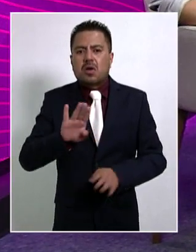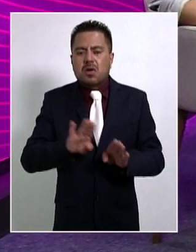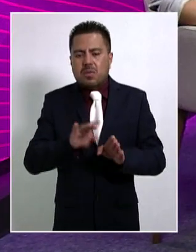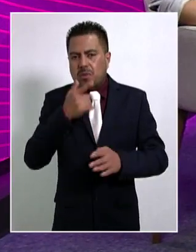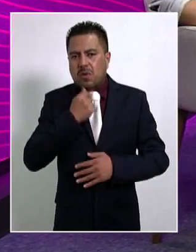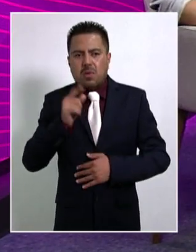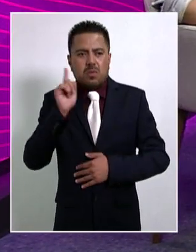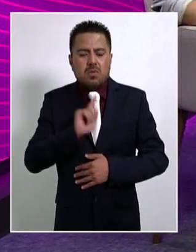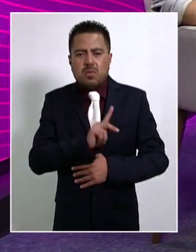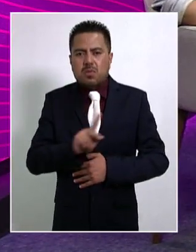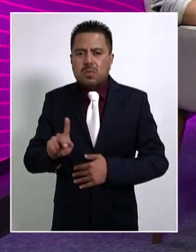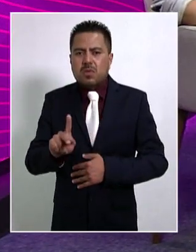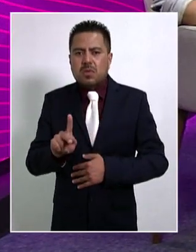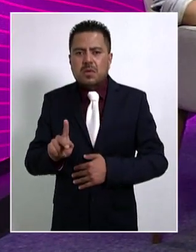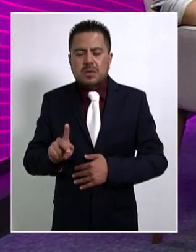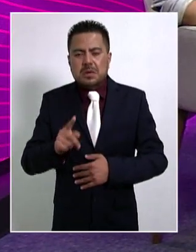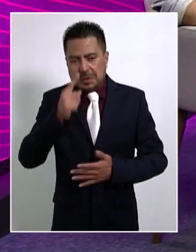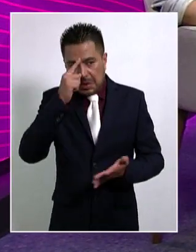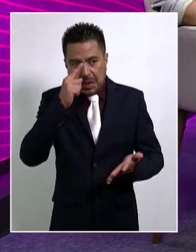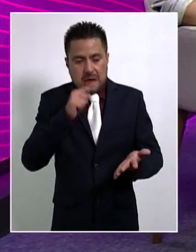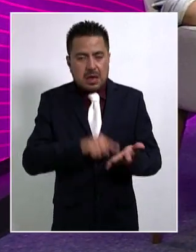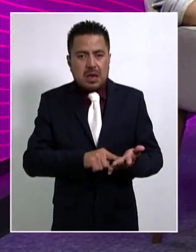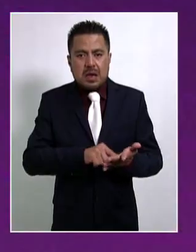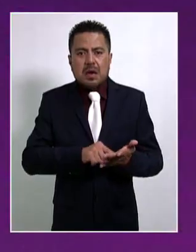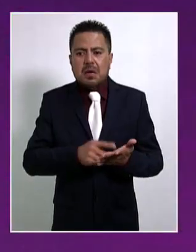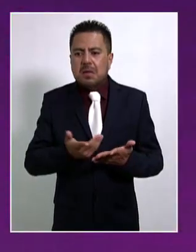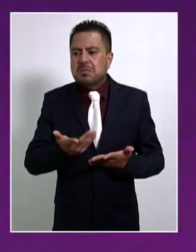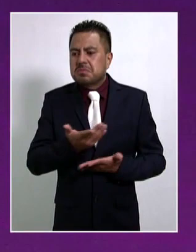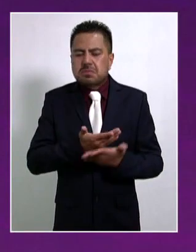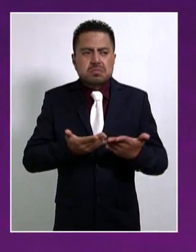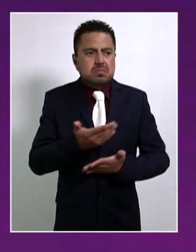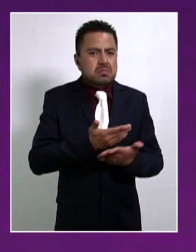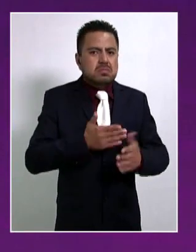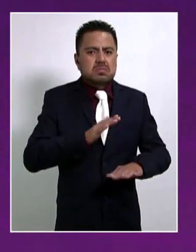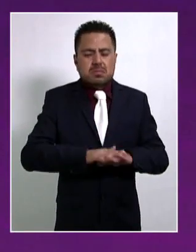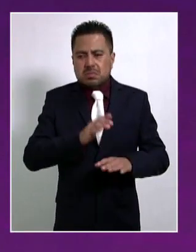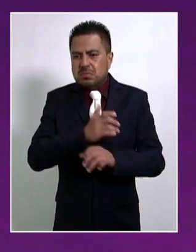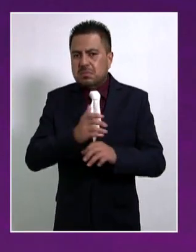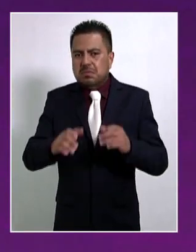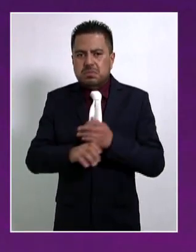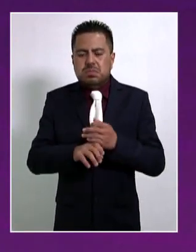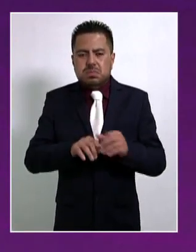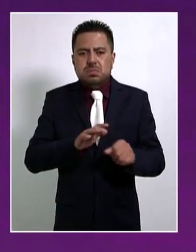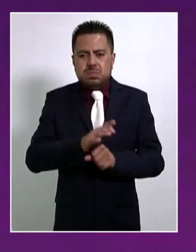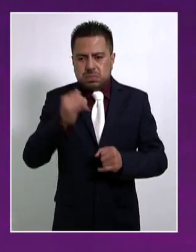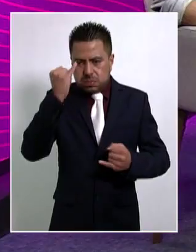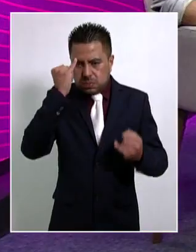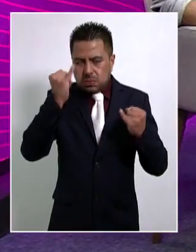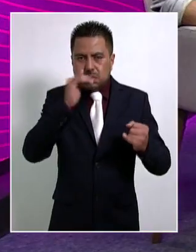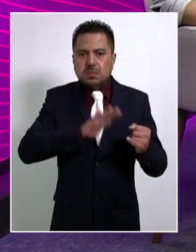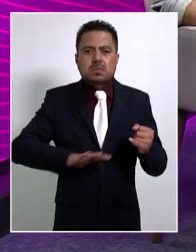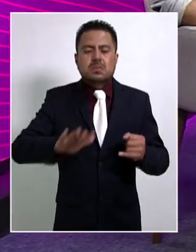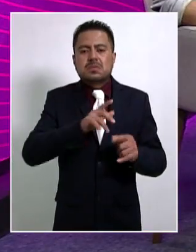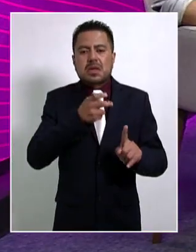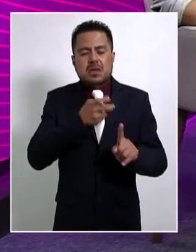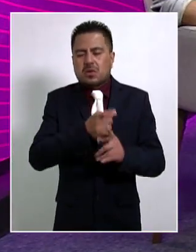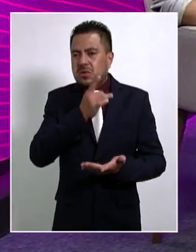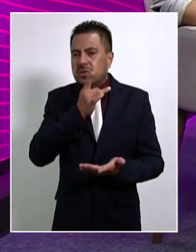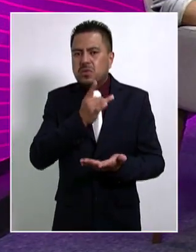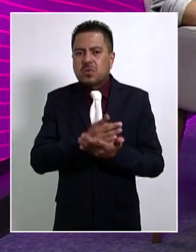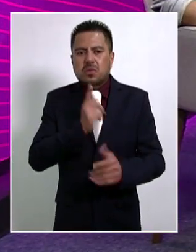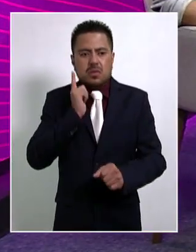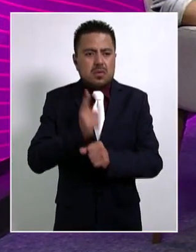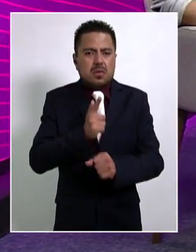o mujeres. Entonces creo que compartimos mucho más cosas de las que nos imaginamos y eso únicamente